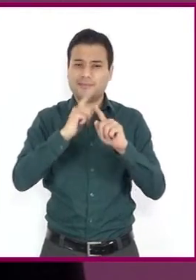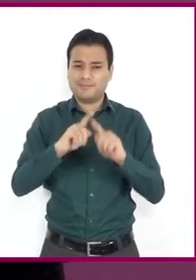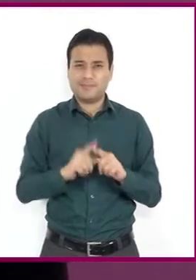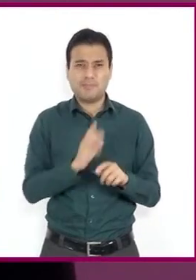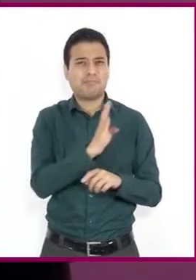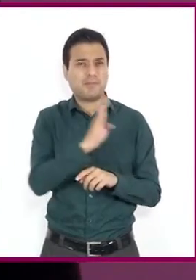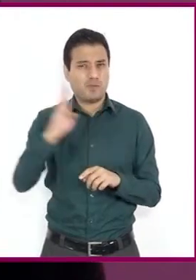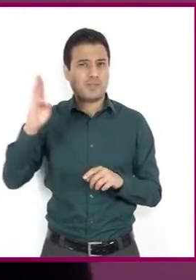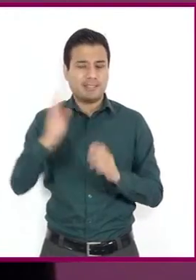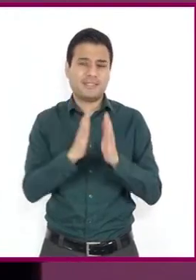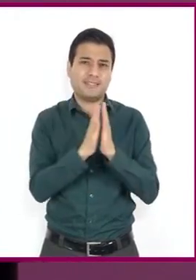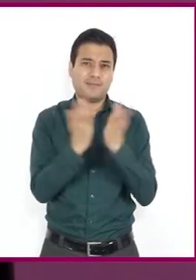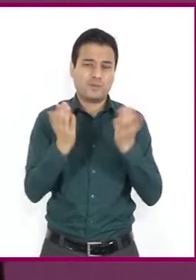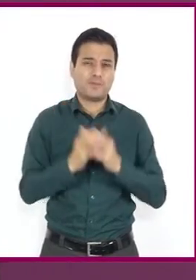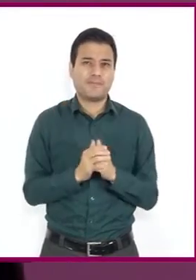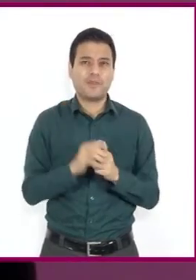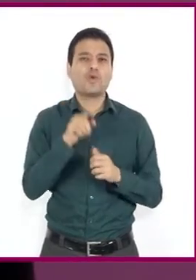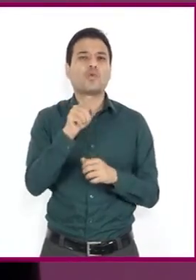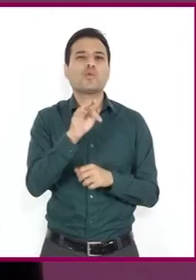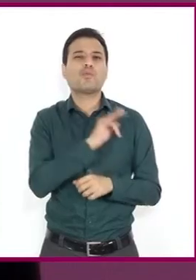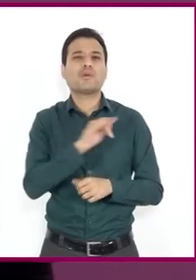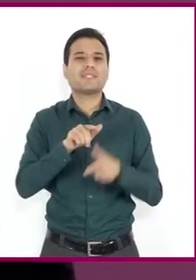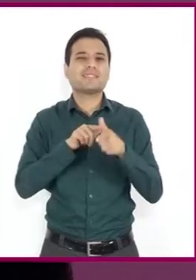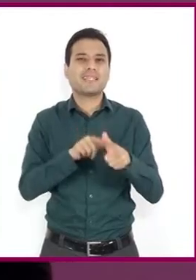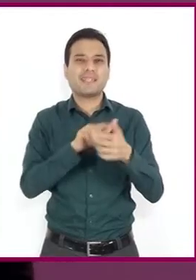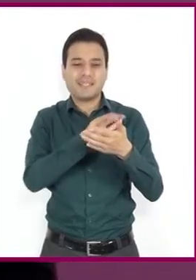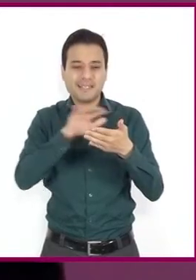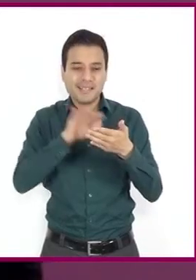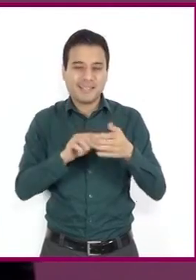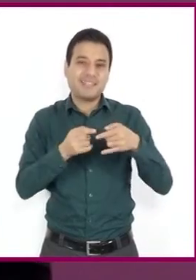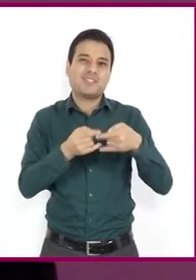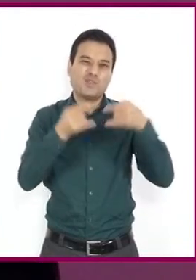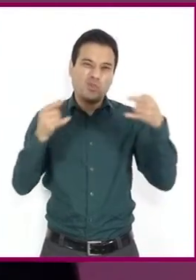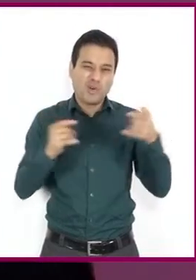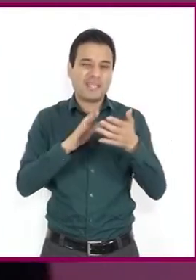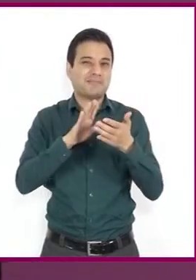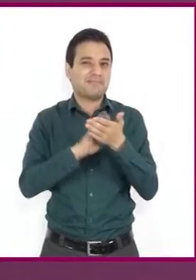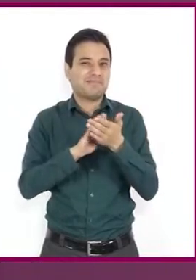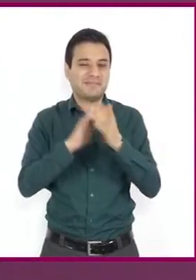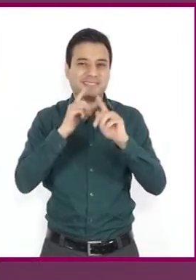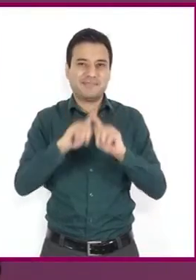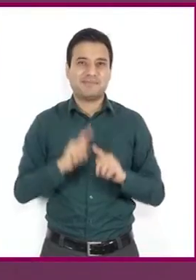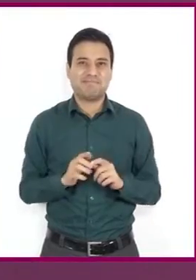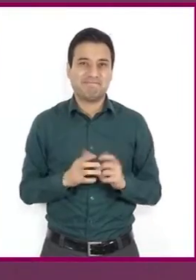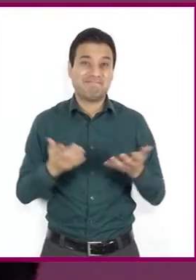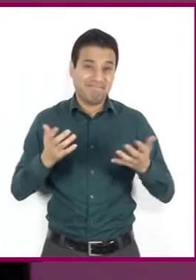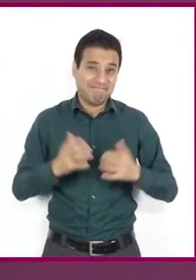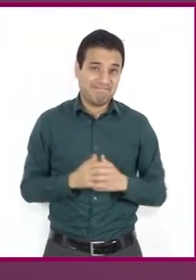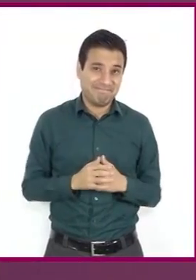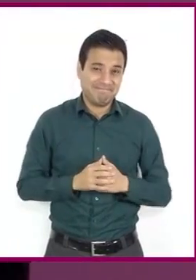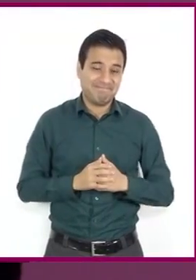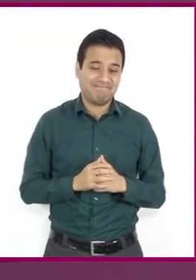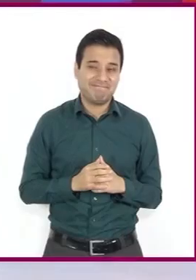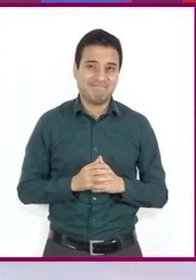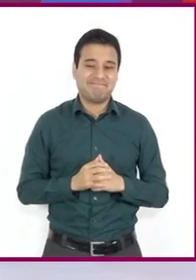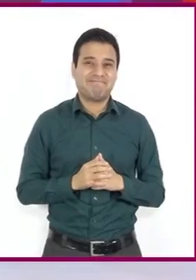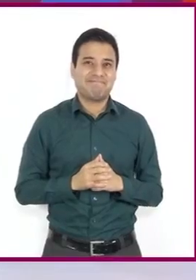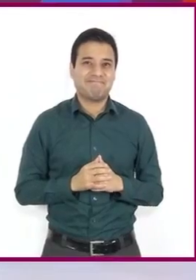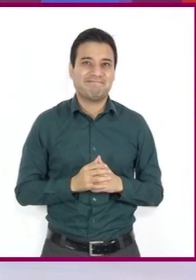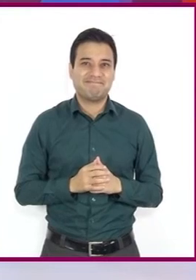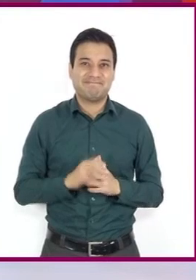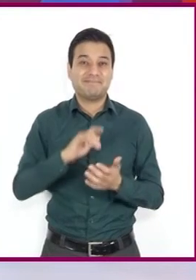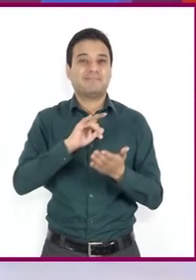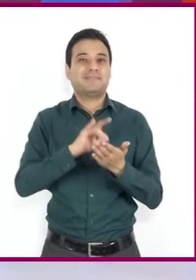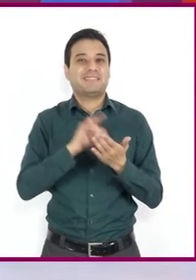bibliotecas digitales, a fin de que continúen leyendo este tipo de narraciones para poner en práctica lo que vimos hoy. Gracias